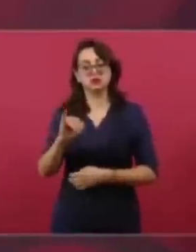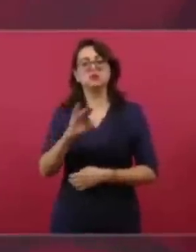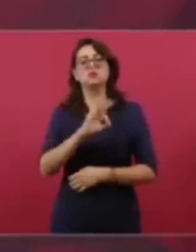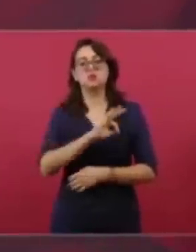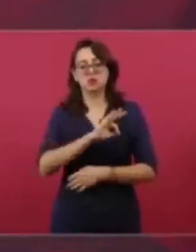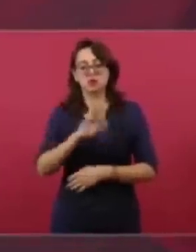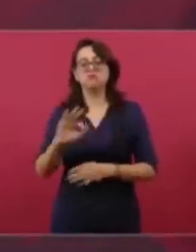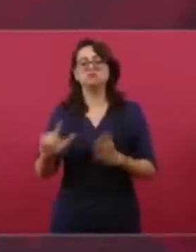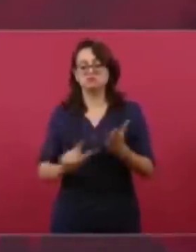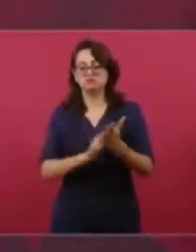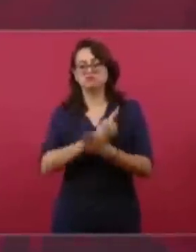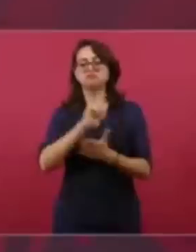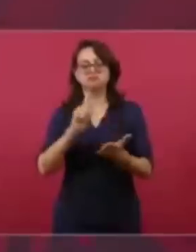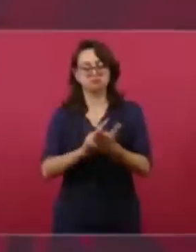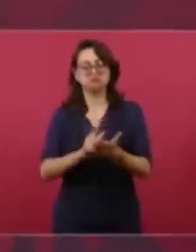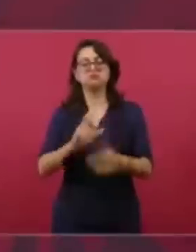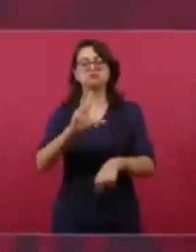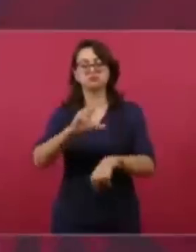sobre